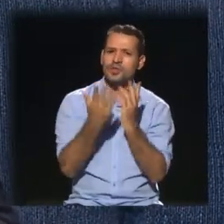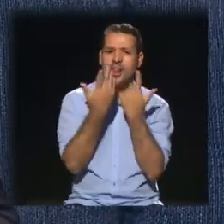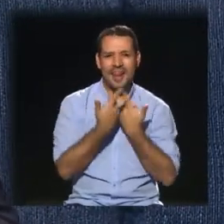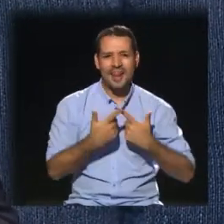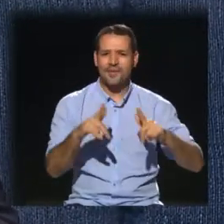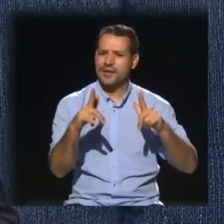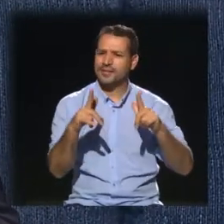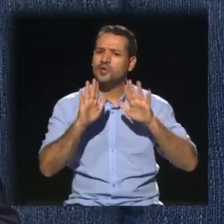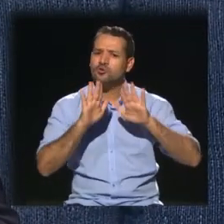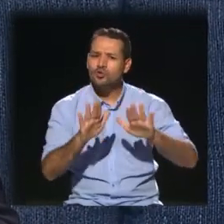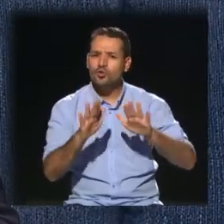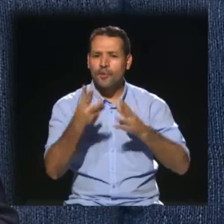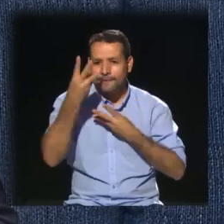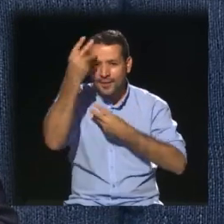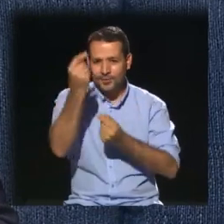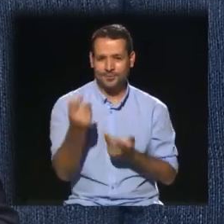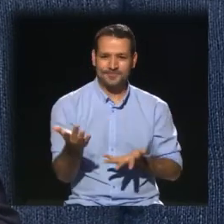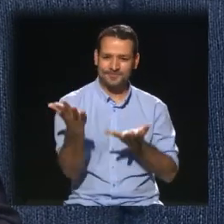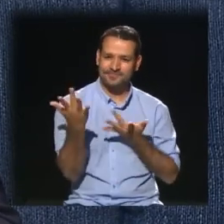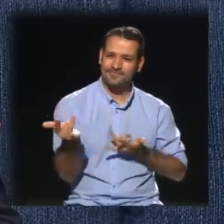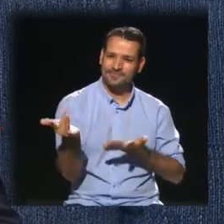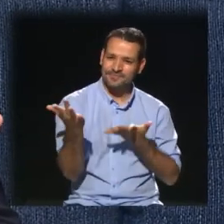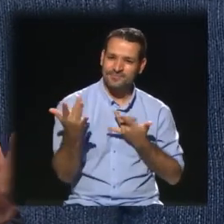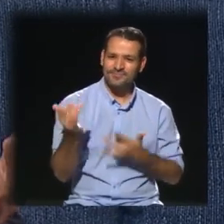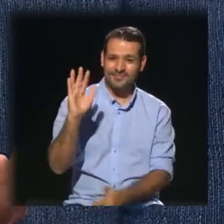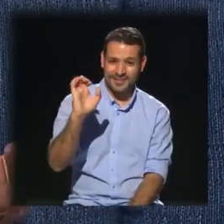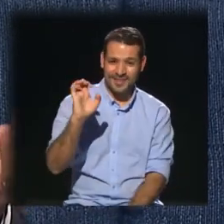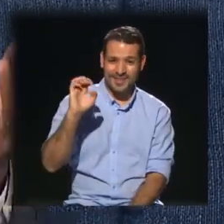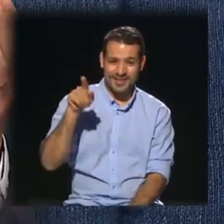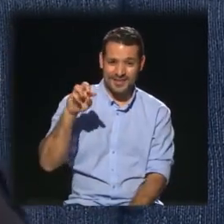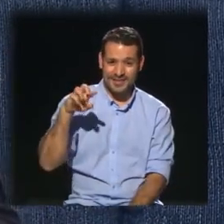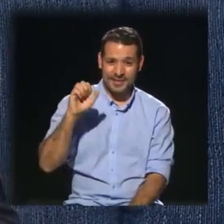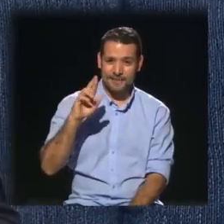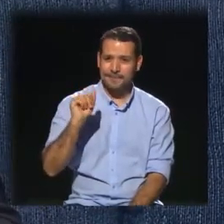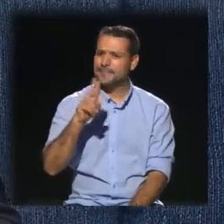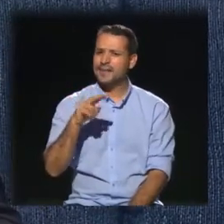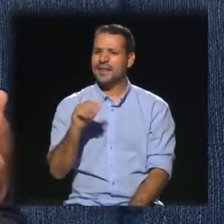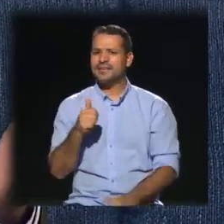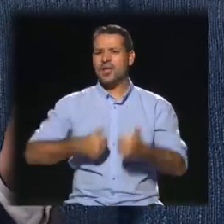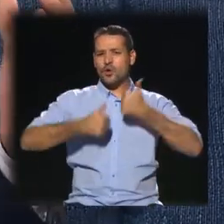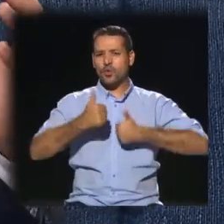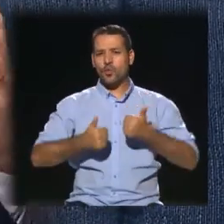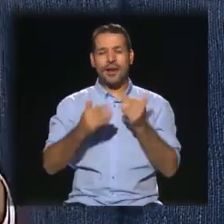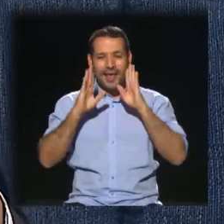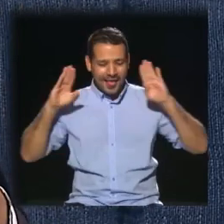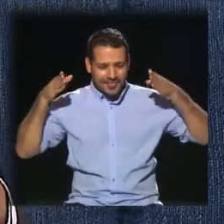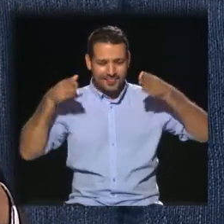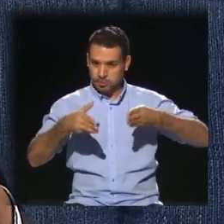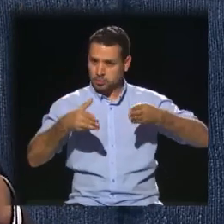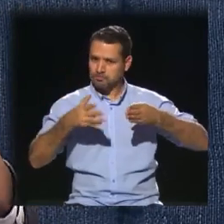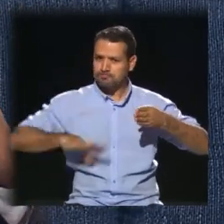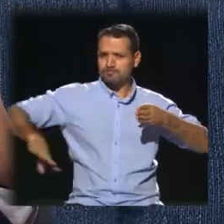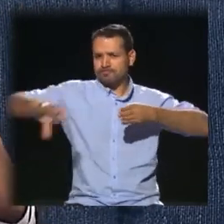que es la esperanza, ¿cierto? Para mirar en esto cuáles son las apuestas que debemos concentrarnos como sociedad, concentrar a